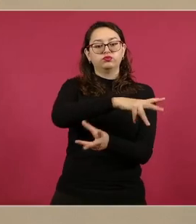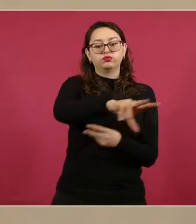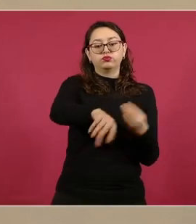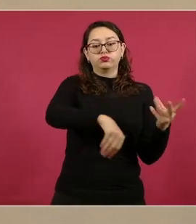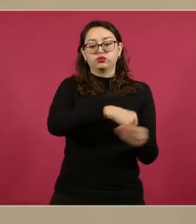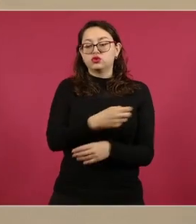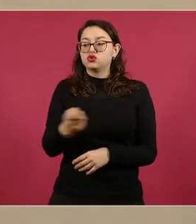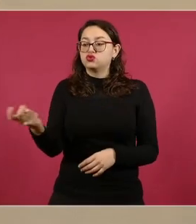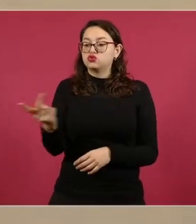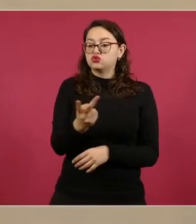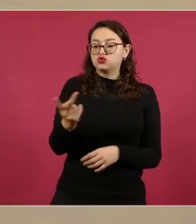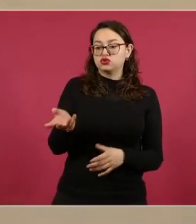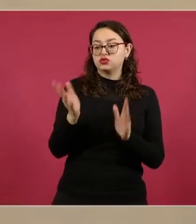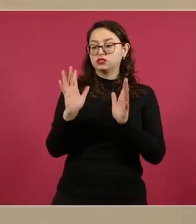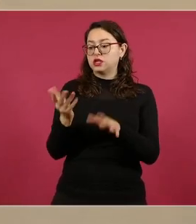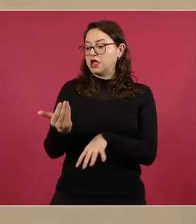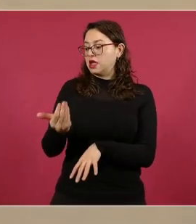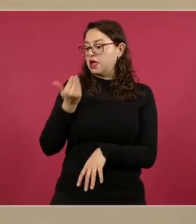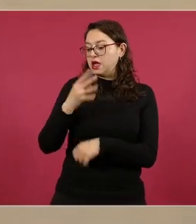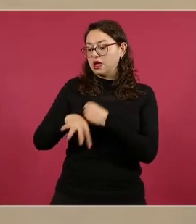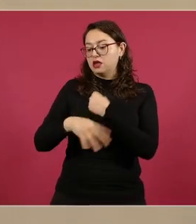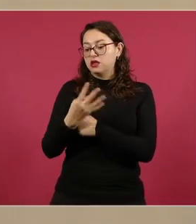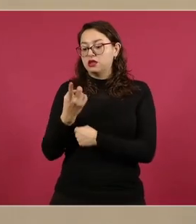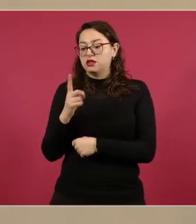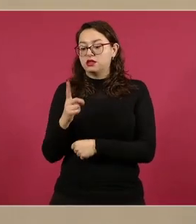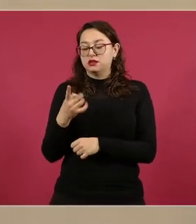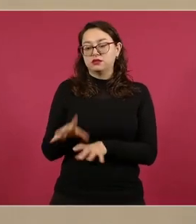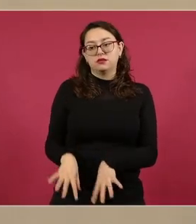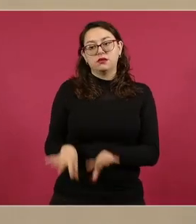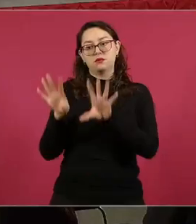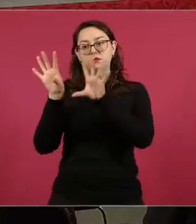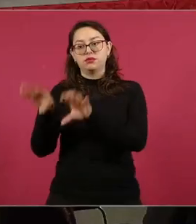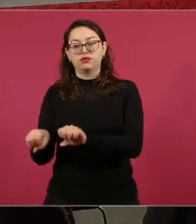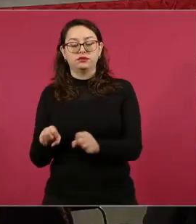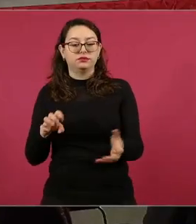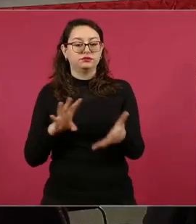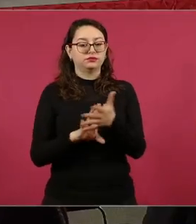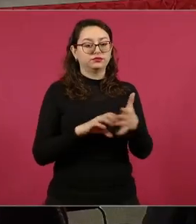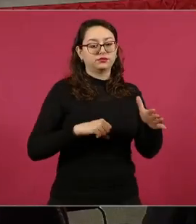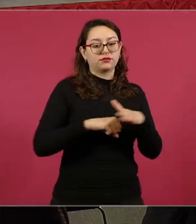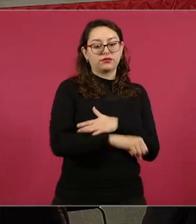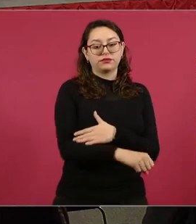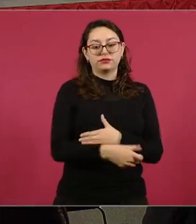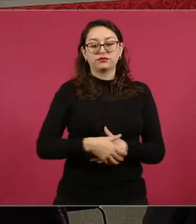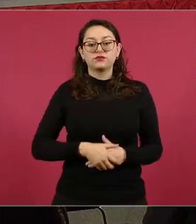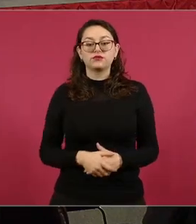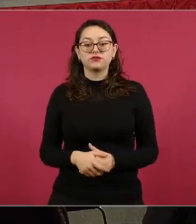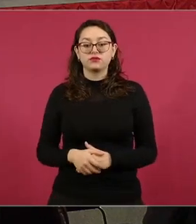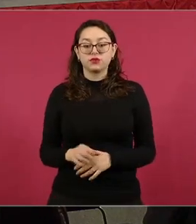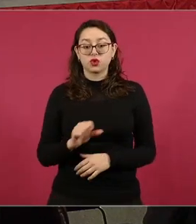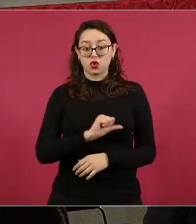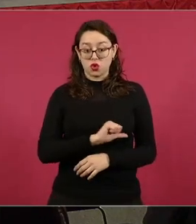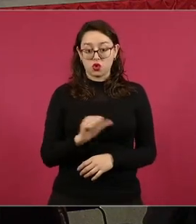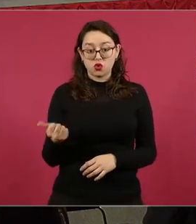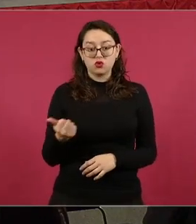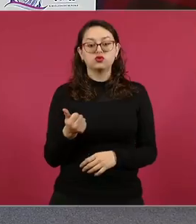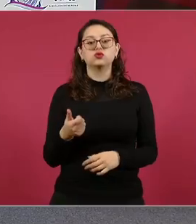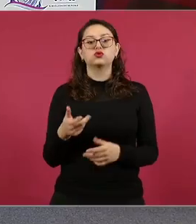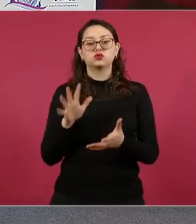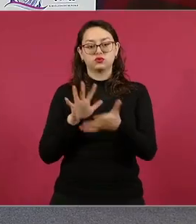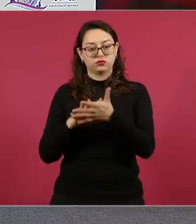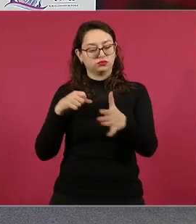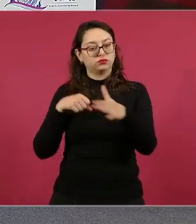Ambos fueron detenidos el 14 de diciembre en Cuernavaca, Morelos. Adelante. Otra vinculación a proceso se trata de